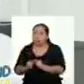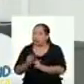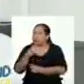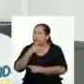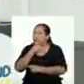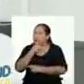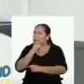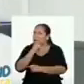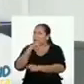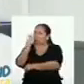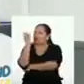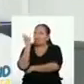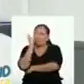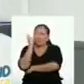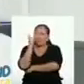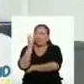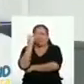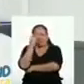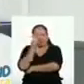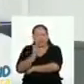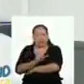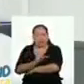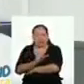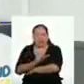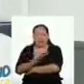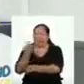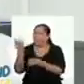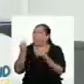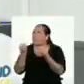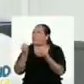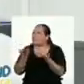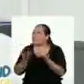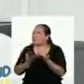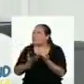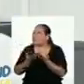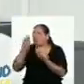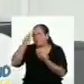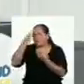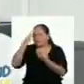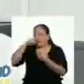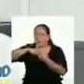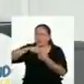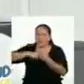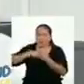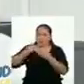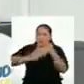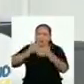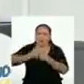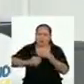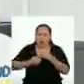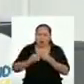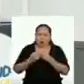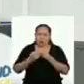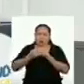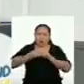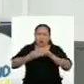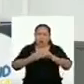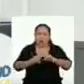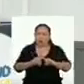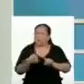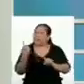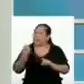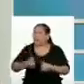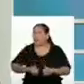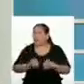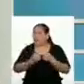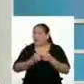la escucho creo que ya me perdí. ¿Para qué era que servía saber que era una progresión geométrica? Digo, en la realidad no solo en el colegio o en los